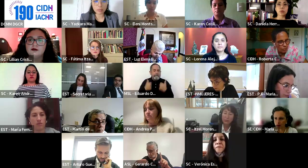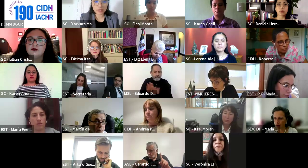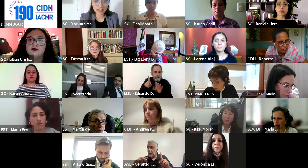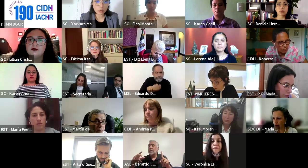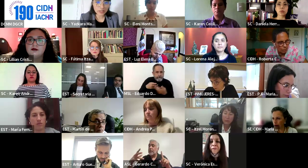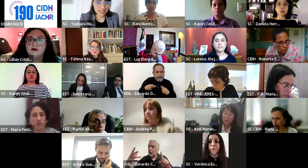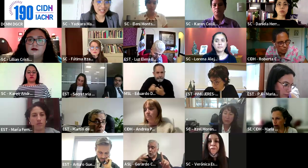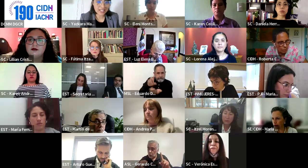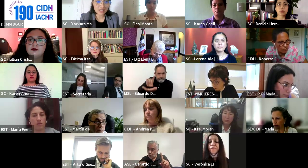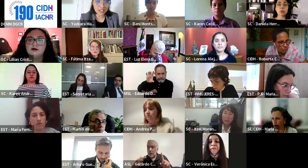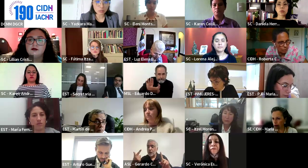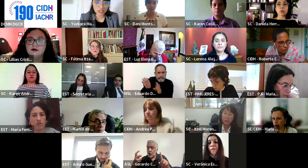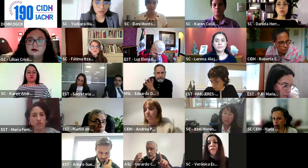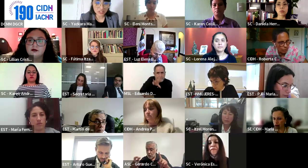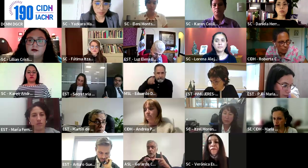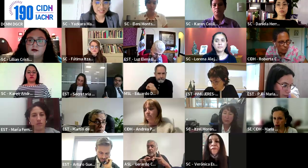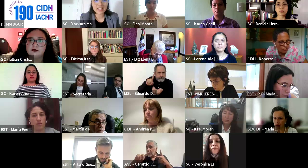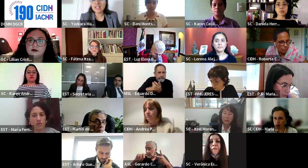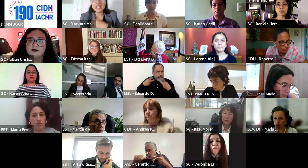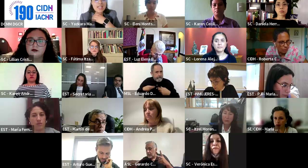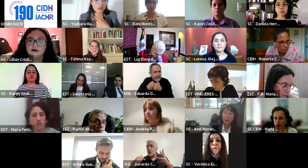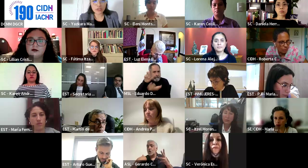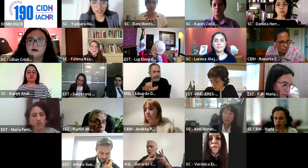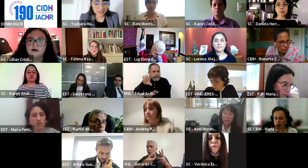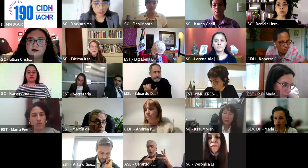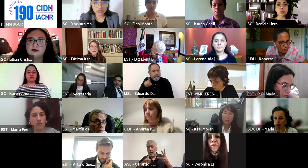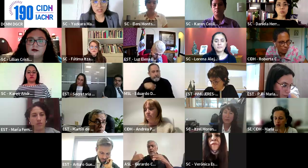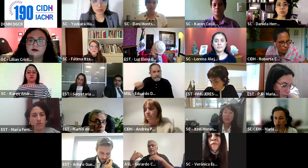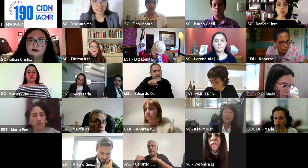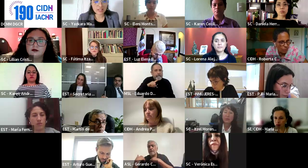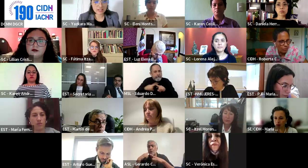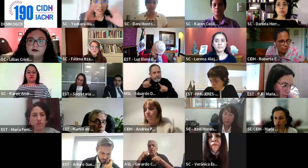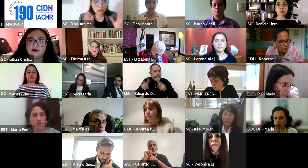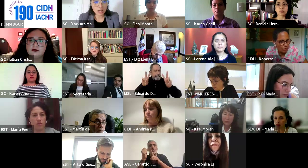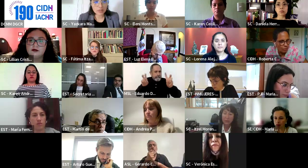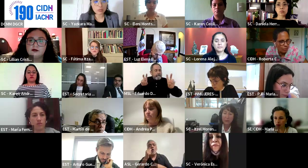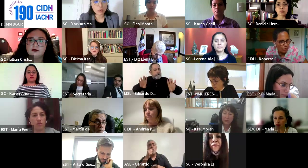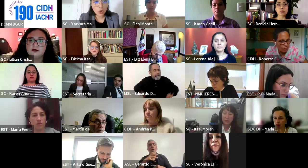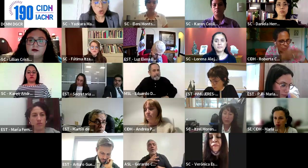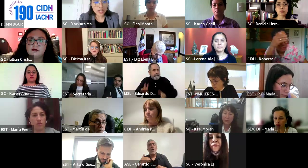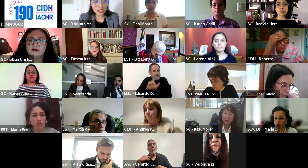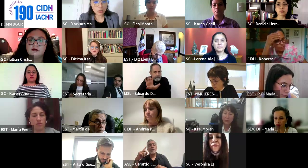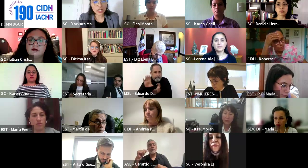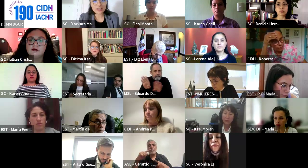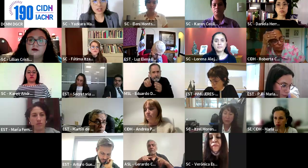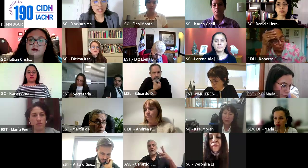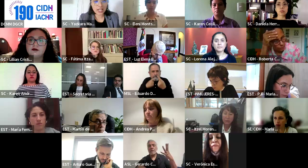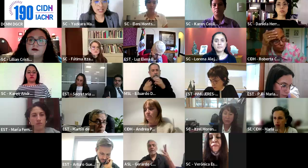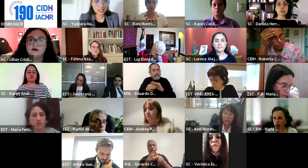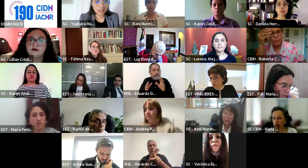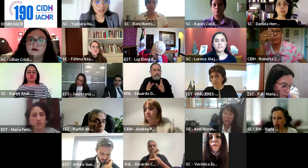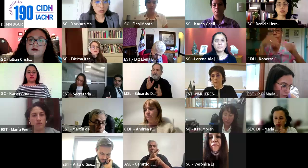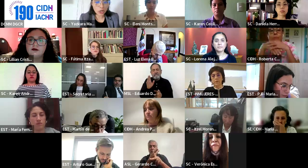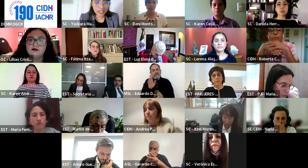Y esto permita dar cuenta de la realidad que las mujeres con discapacidad y con diferentes tipos de discapacidades, es decir, no nada más como una